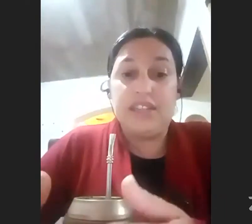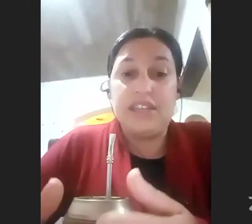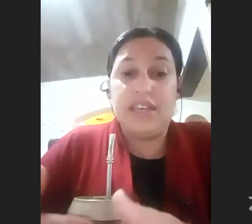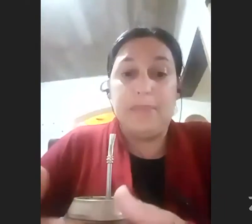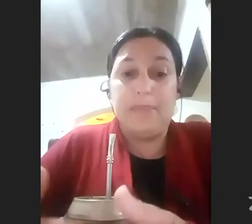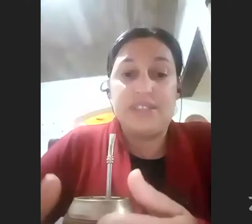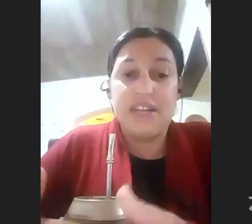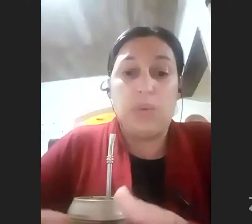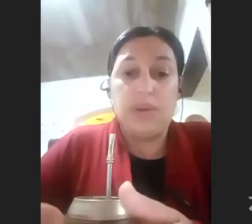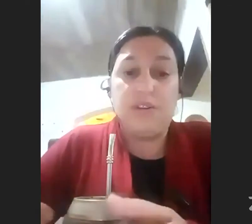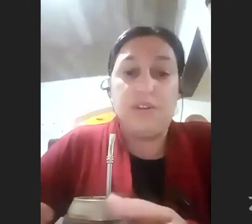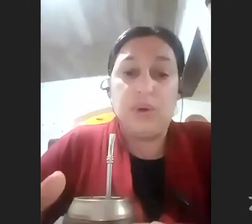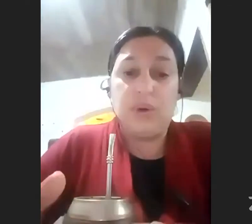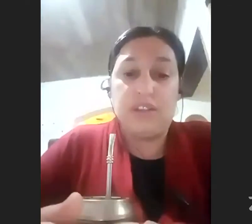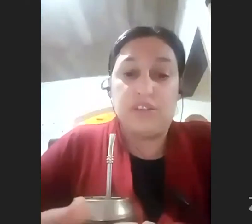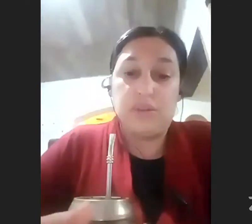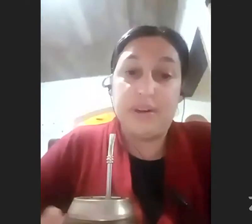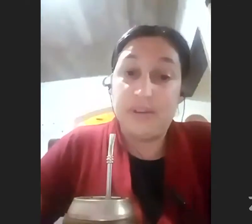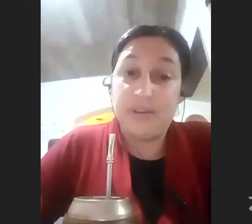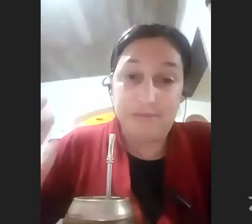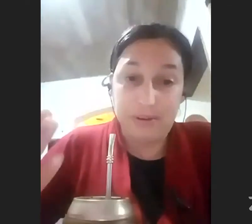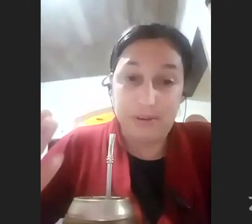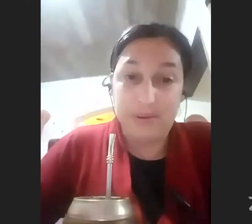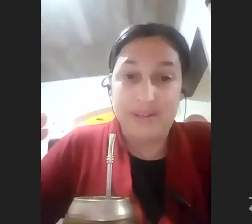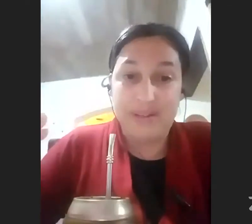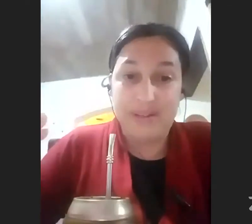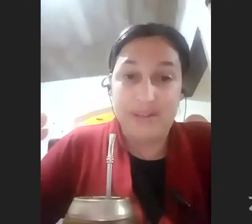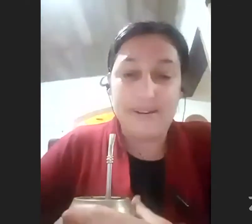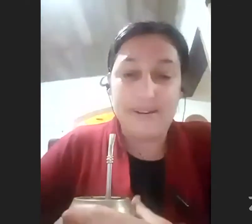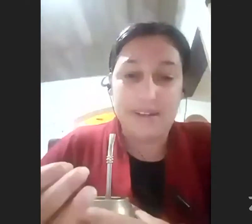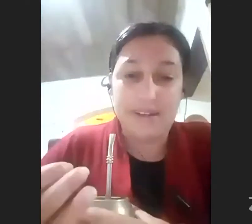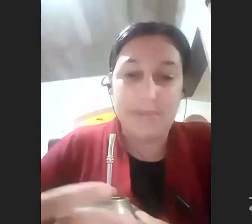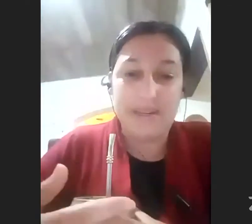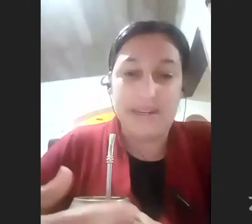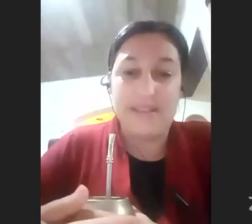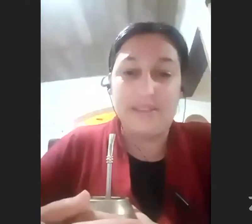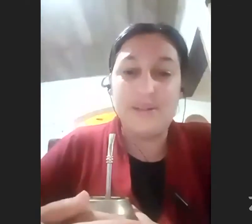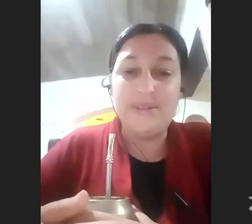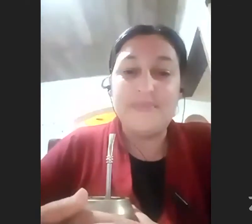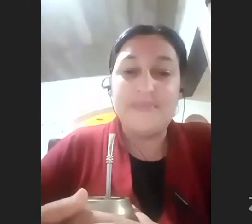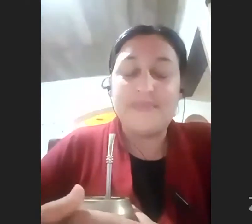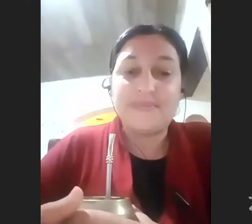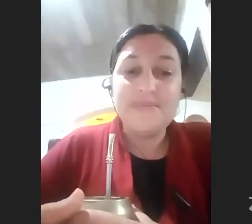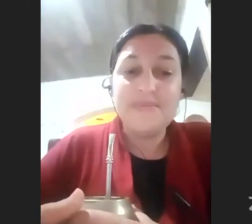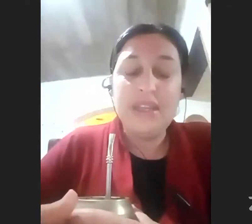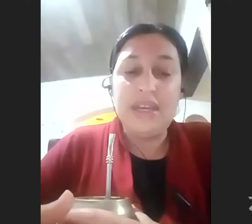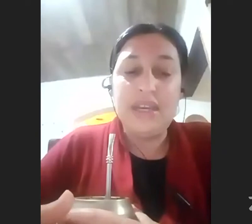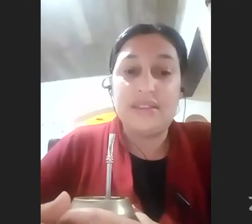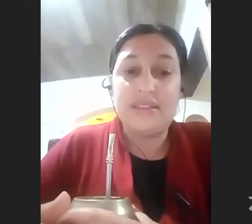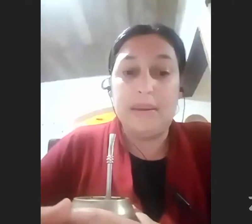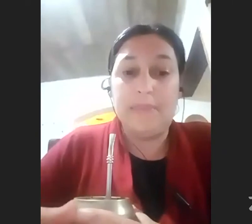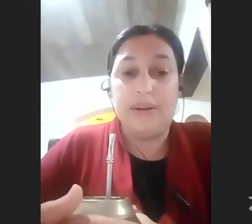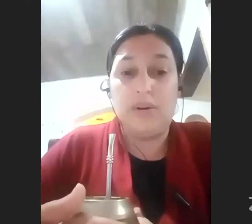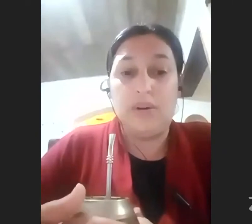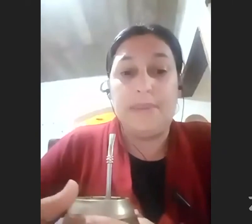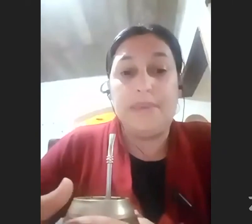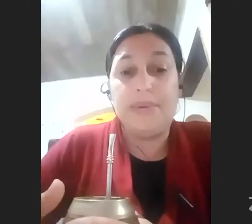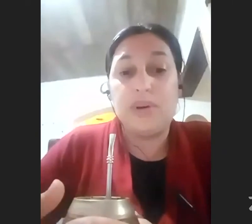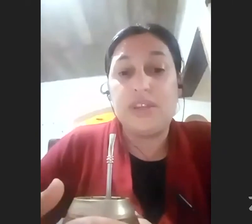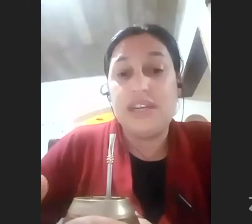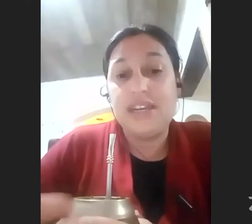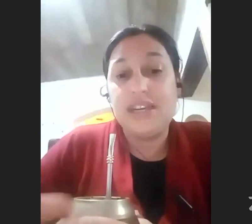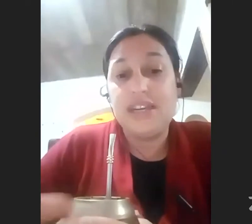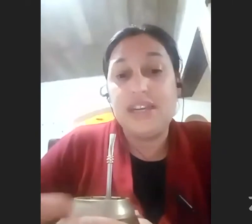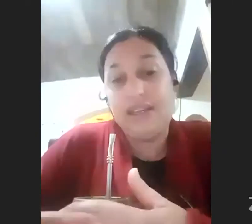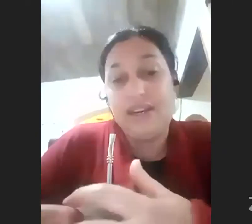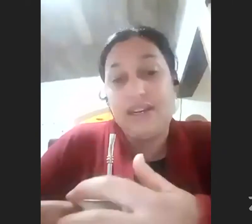y quizás hay que empezar a cuidar un poco eso. Perdón de fondo que está Felipe gritando. Pero mi